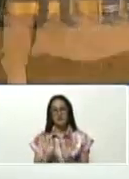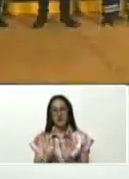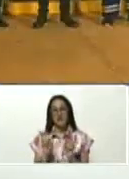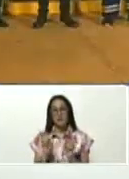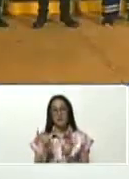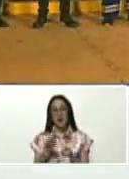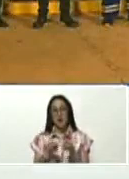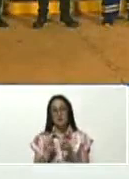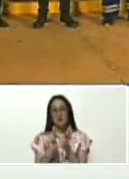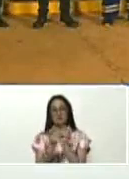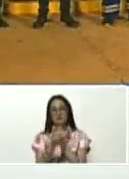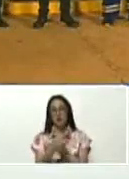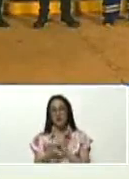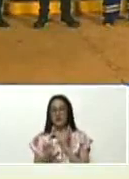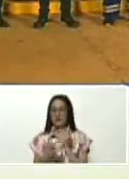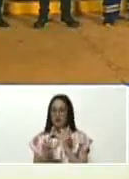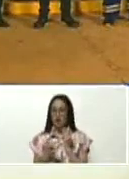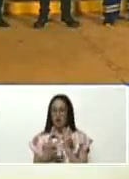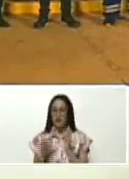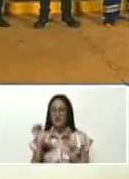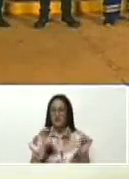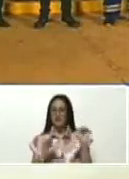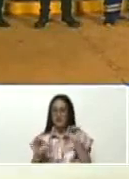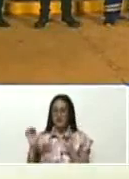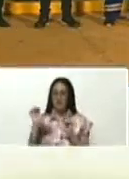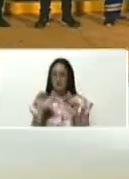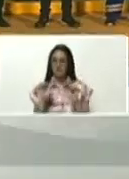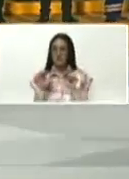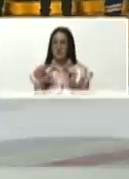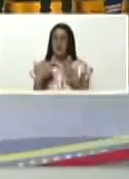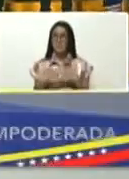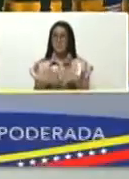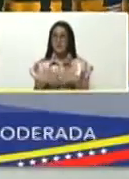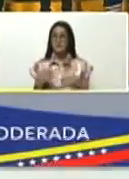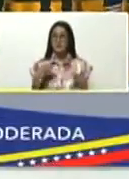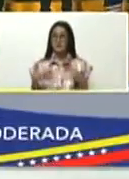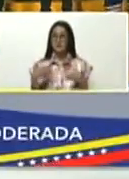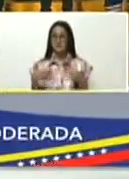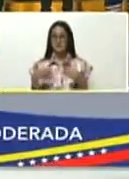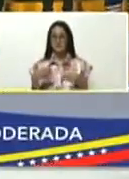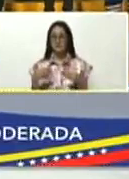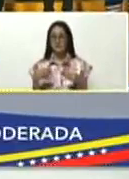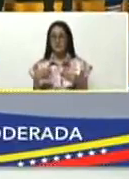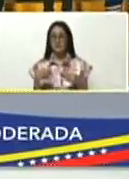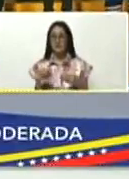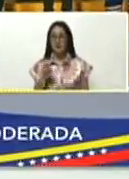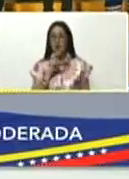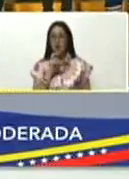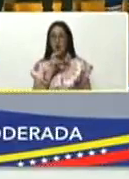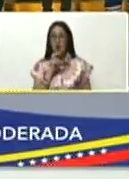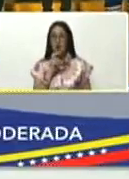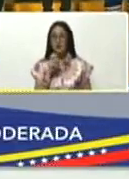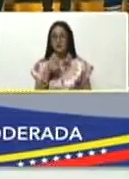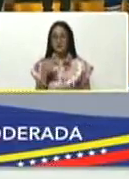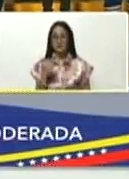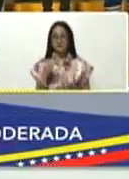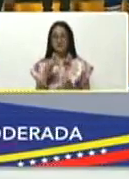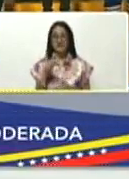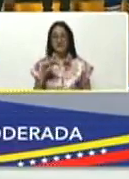económico, de la innovación, de la tecnología, de la ciencia, bueno, Monómeros también eleve su producción al 100% de su